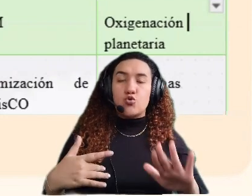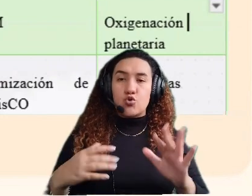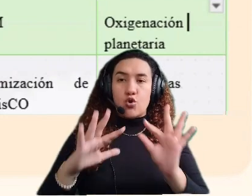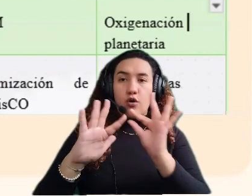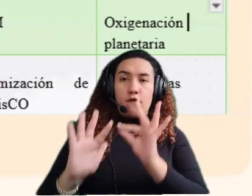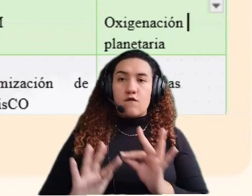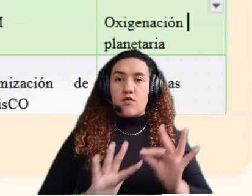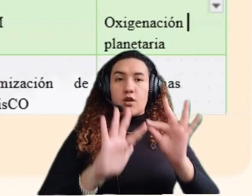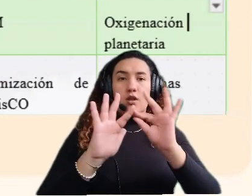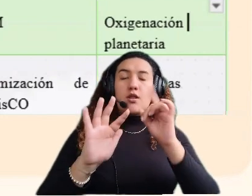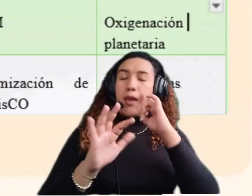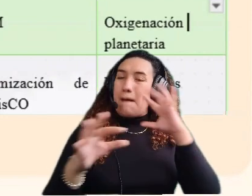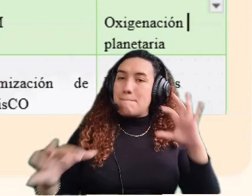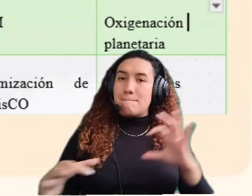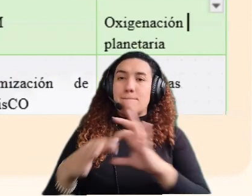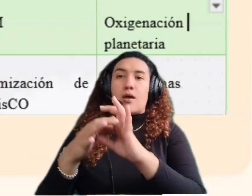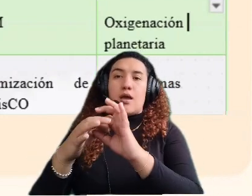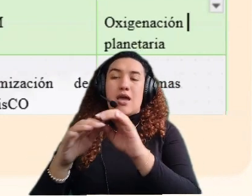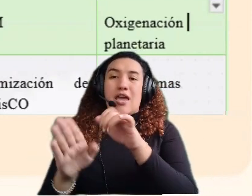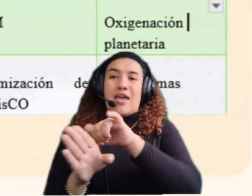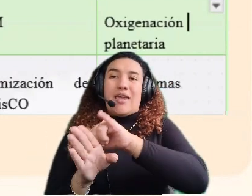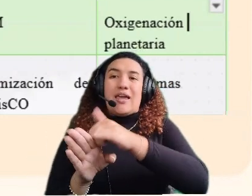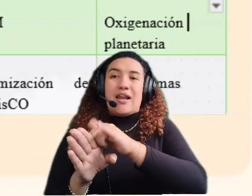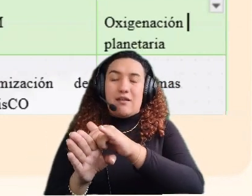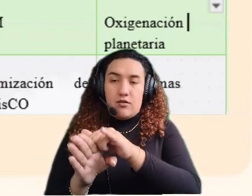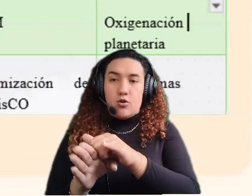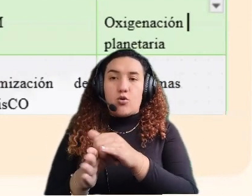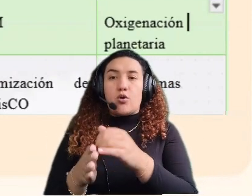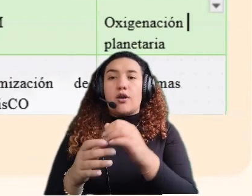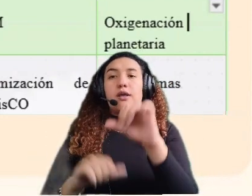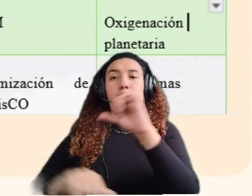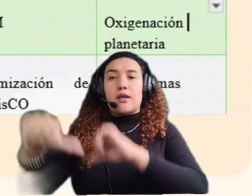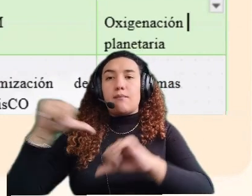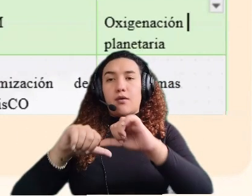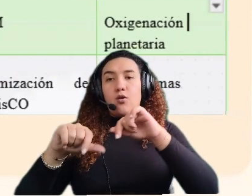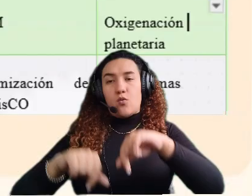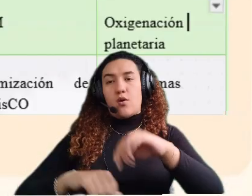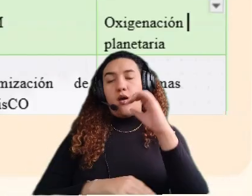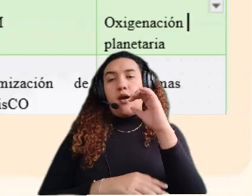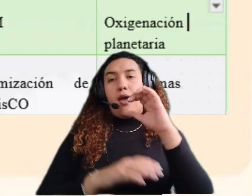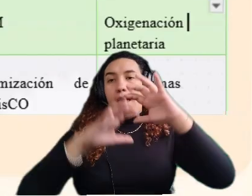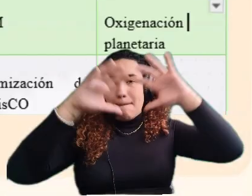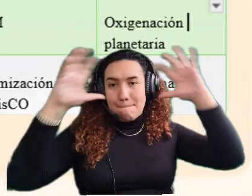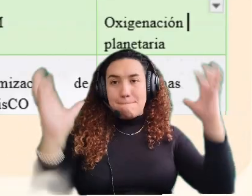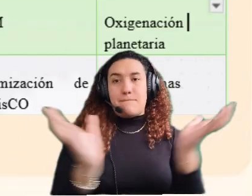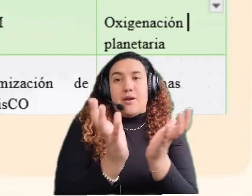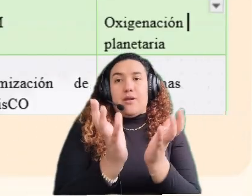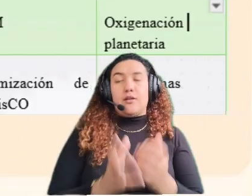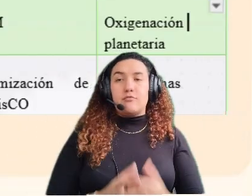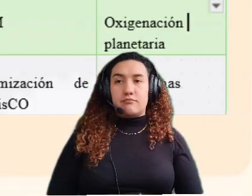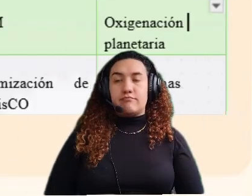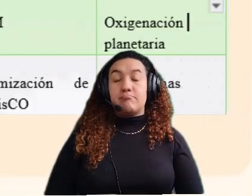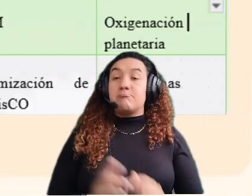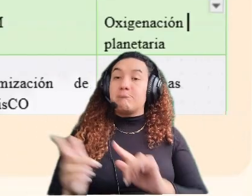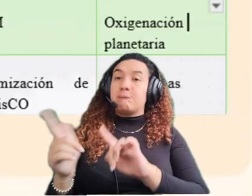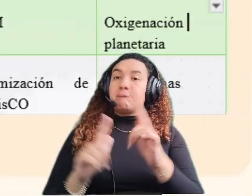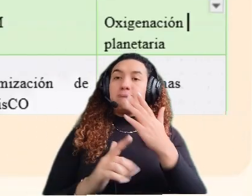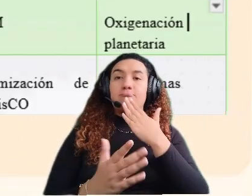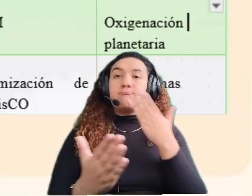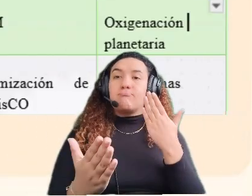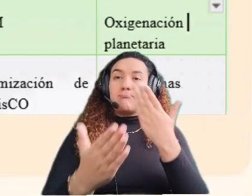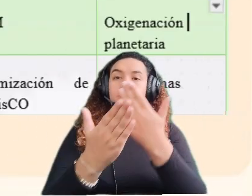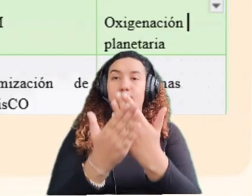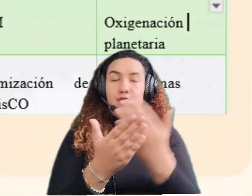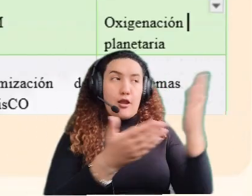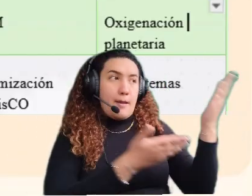directamente vinculada con el equilibrio biogeoquímico pues, del planeta. Y ya, muchas gracias.